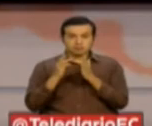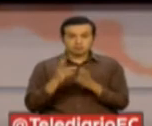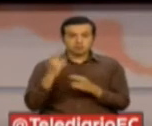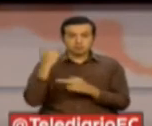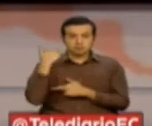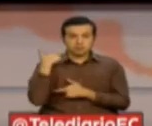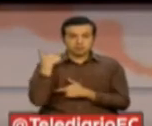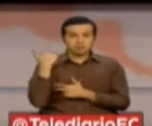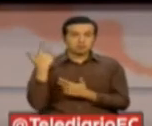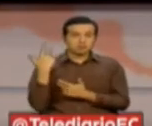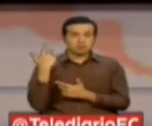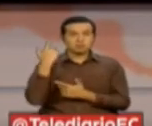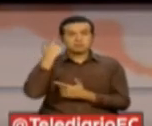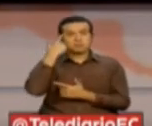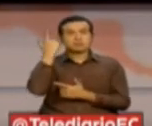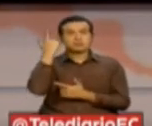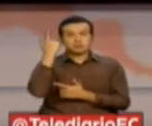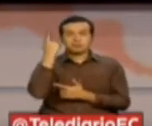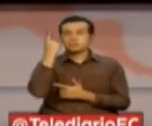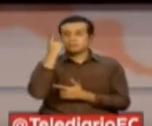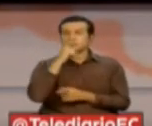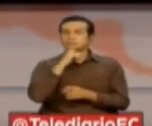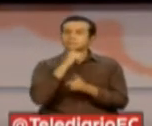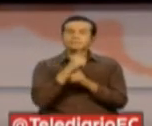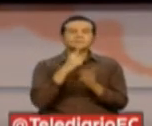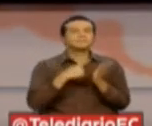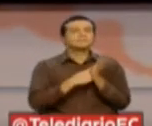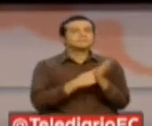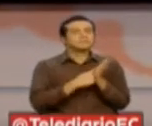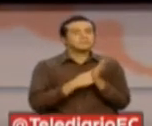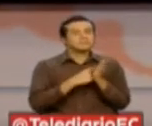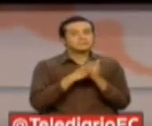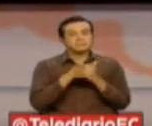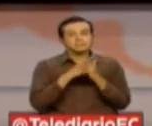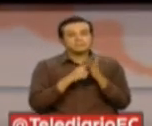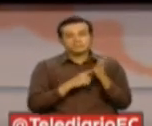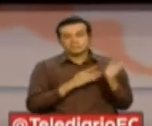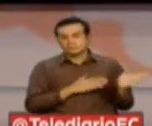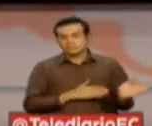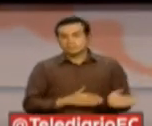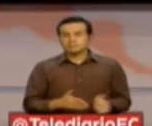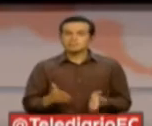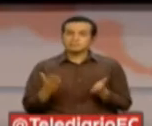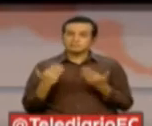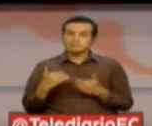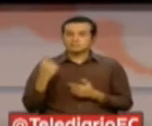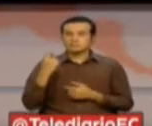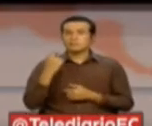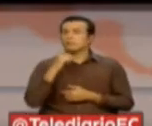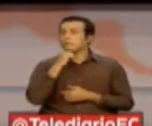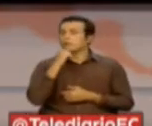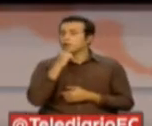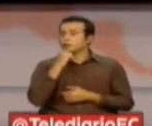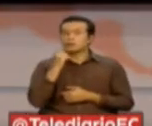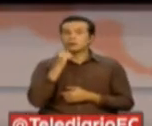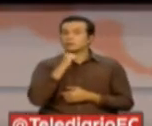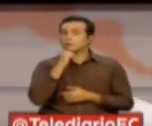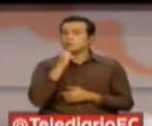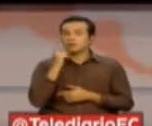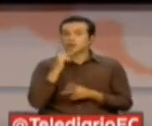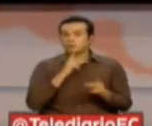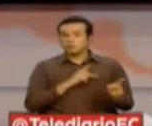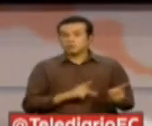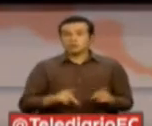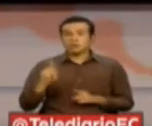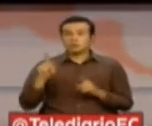lo que le corresponde creo que abre un espacio importante para poder discutir estos pormenores y lo que sí nos queda pendiente eduardo del del